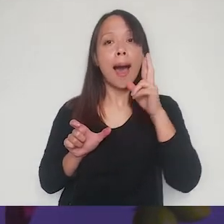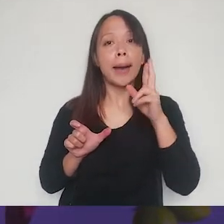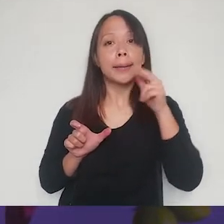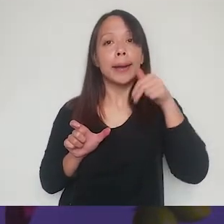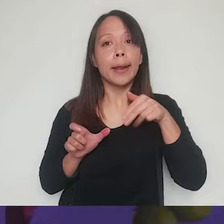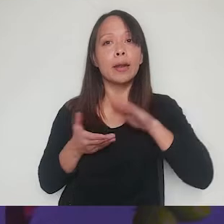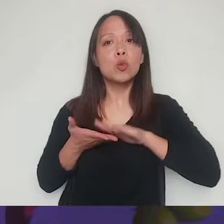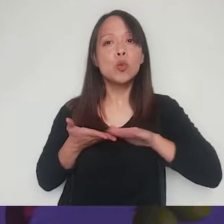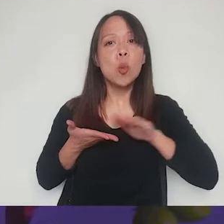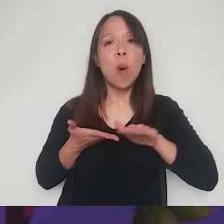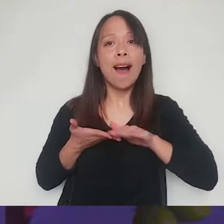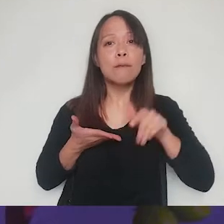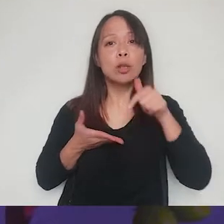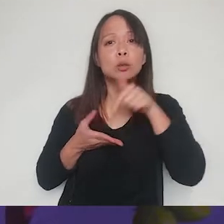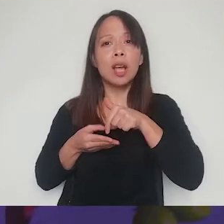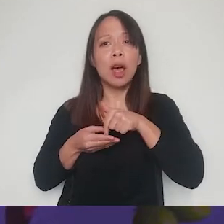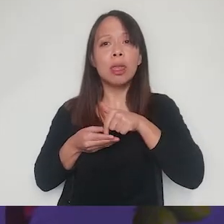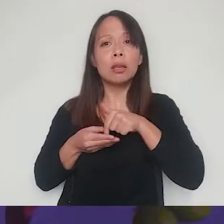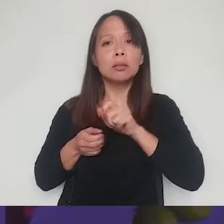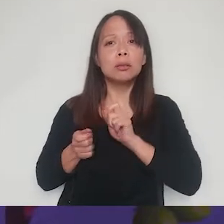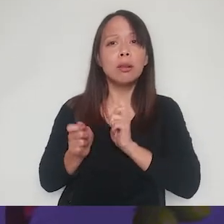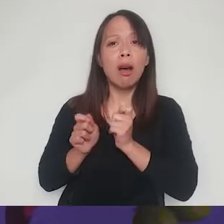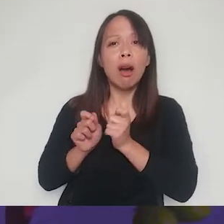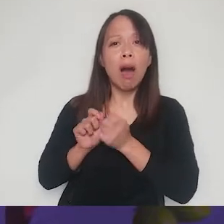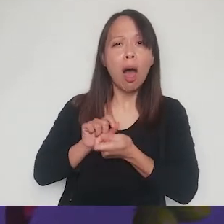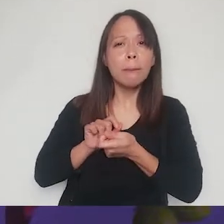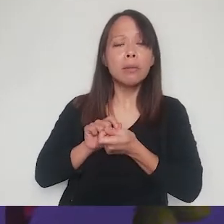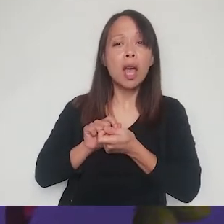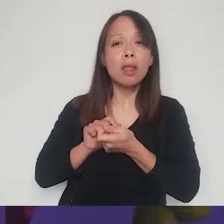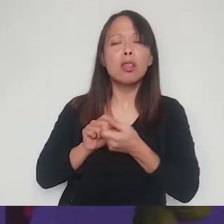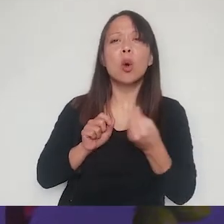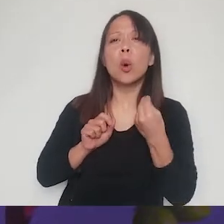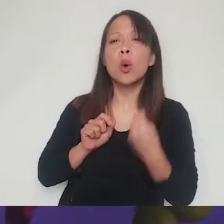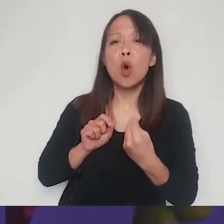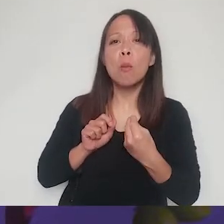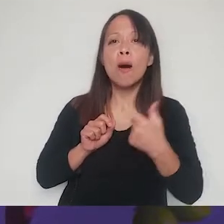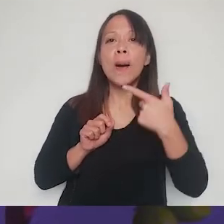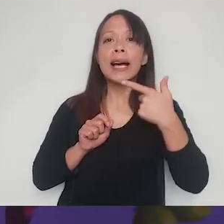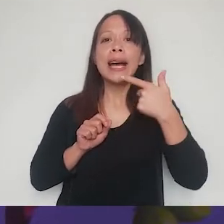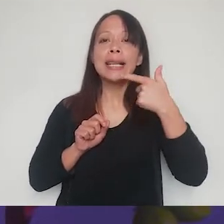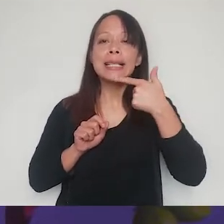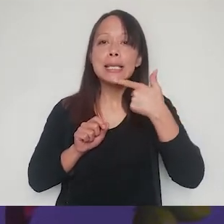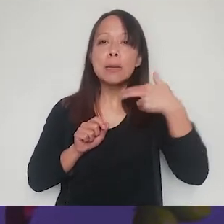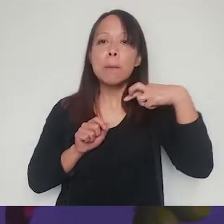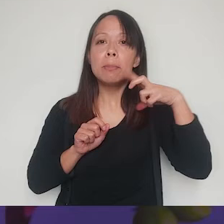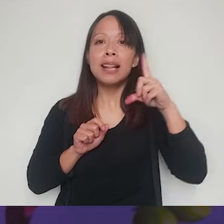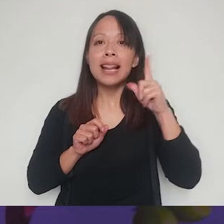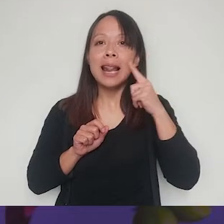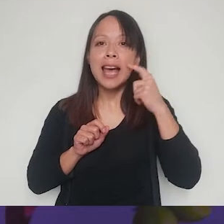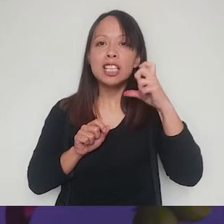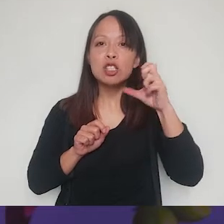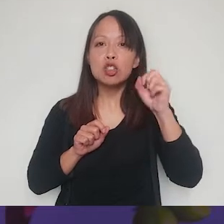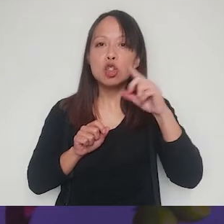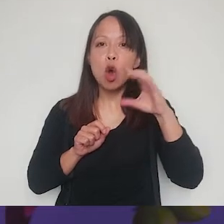un ARN inmaduro que dentro del núcleo es procesado por una estructura llamada spliciosoma o